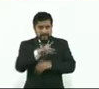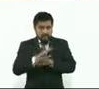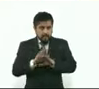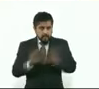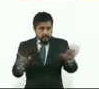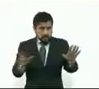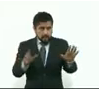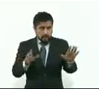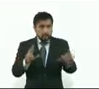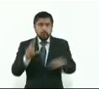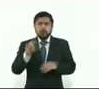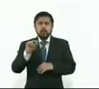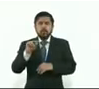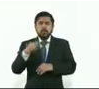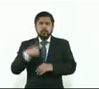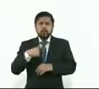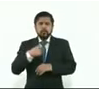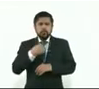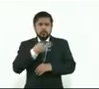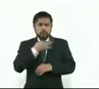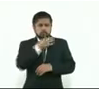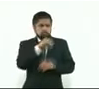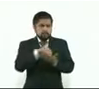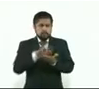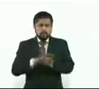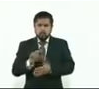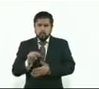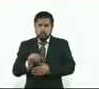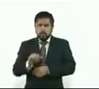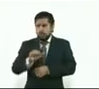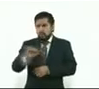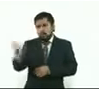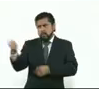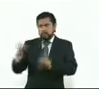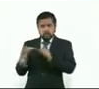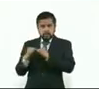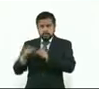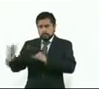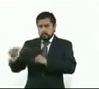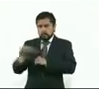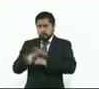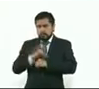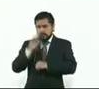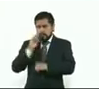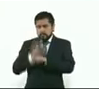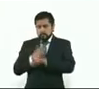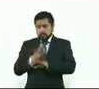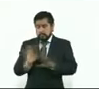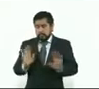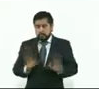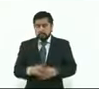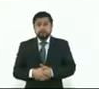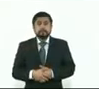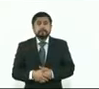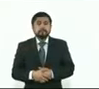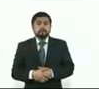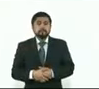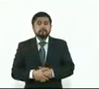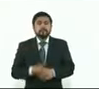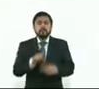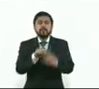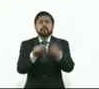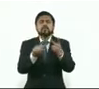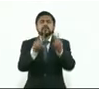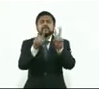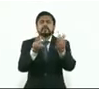No, nosotros no tendríamos por qué citarlo, en todo caso son las instancias correspondientes. Ok, gracias. Sí, dos temas nada